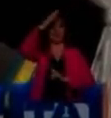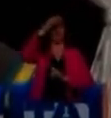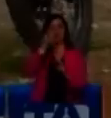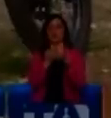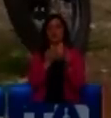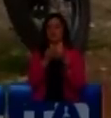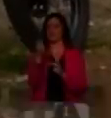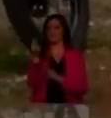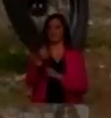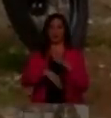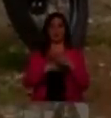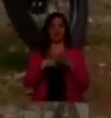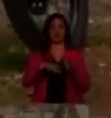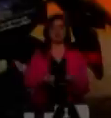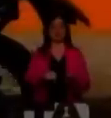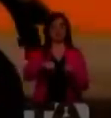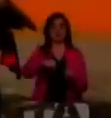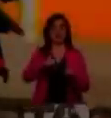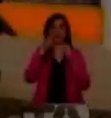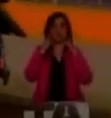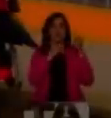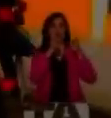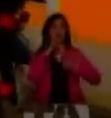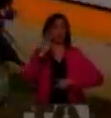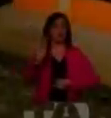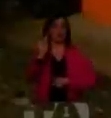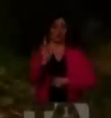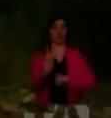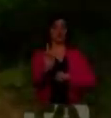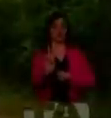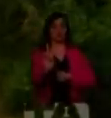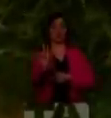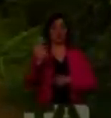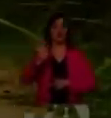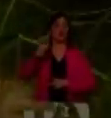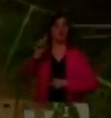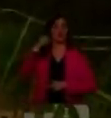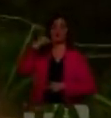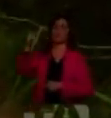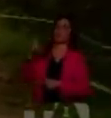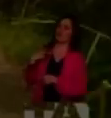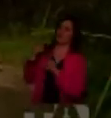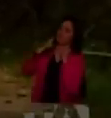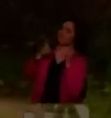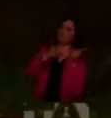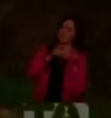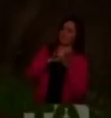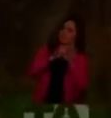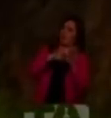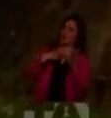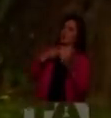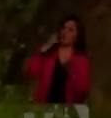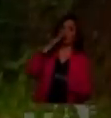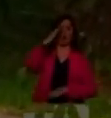resultados pronto. Desde su motocicleta, Edison vigilaba a los esposos que solicitaron al EQ 911 el resguardo policial. Cuando estaban por llegar